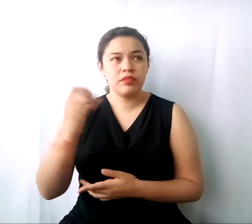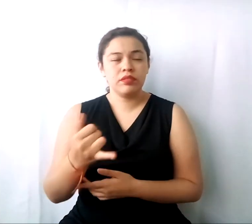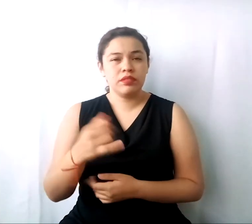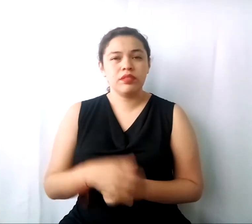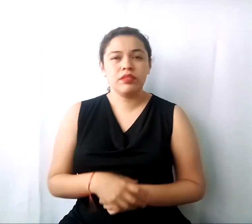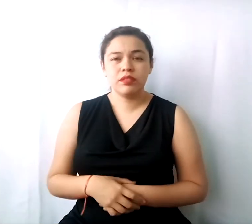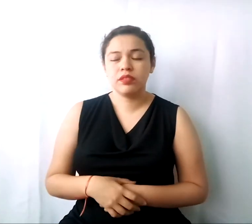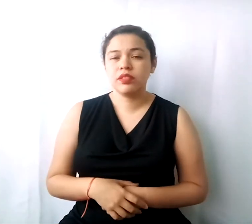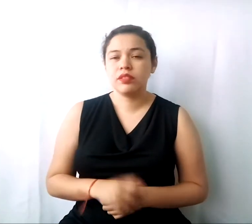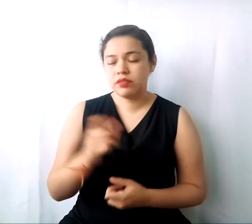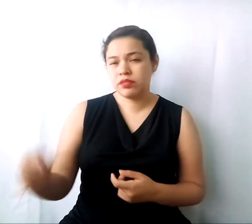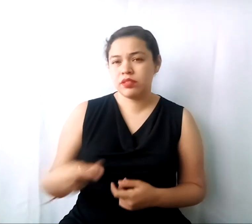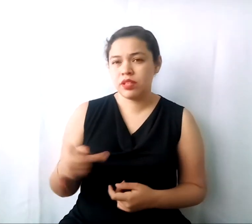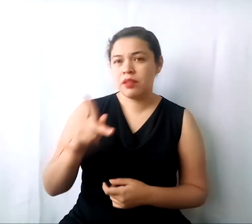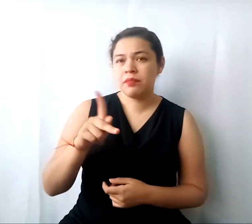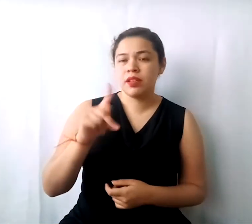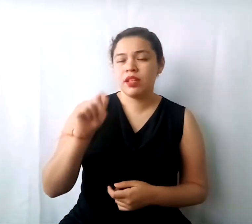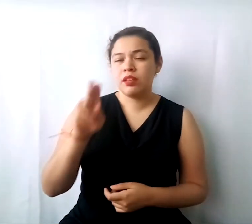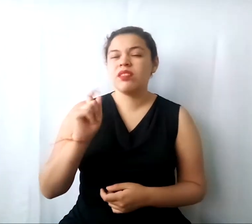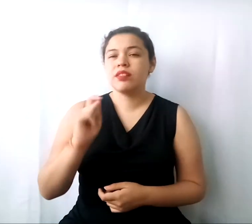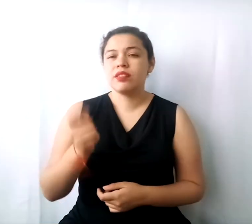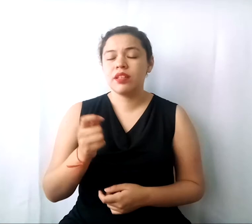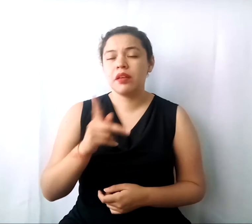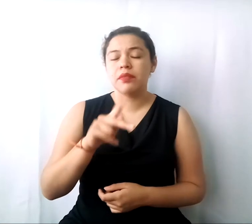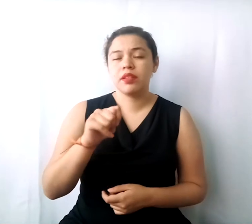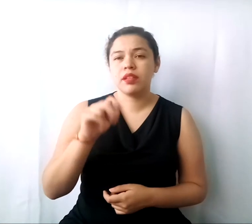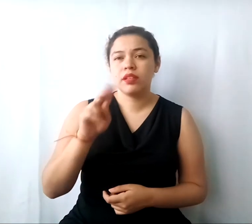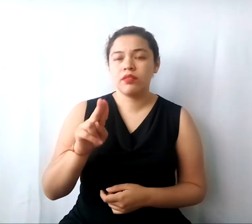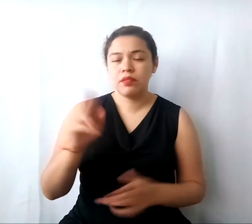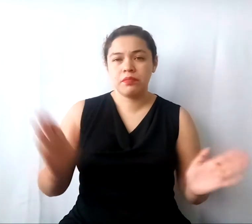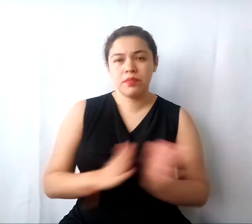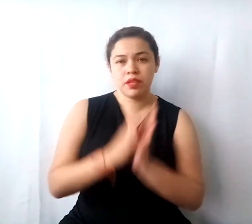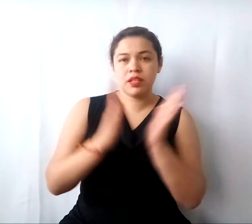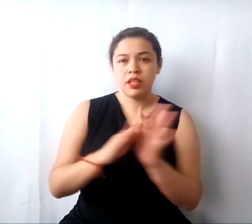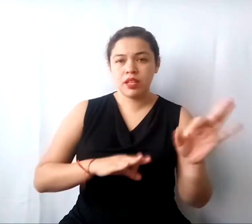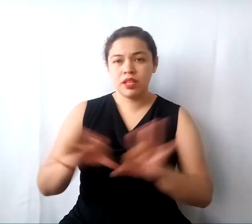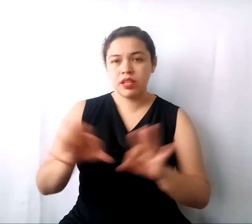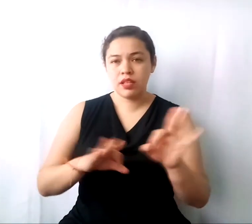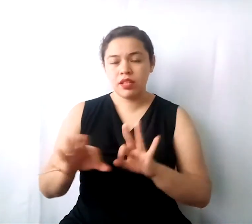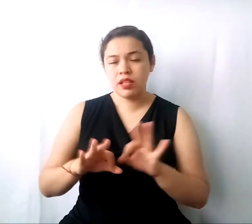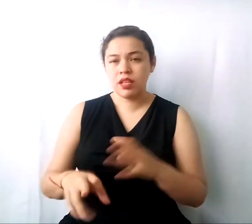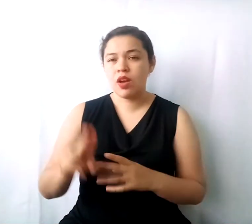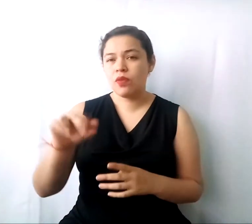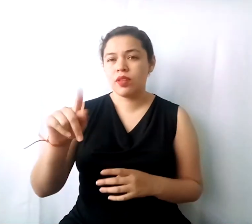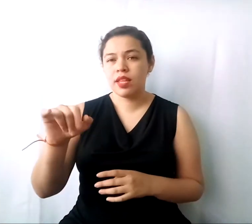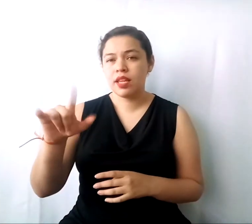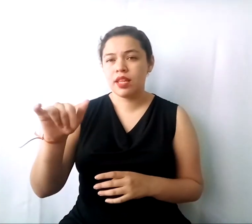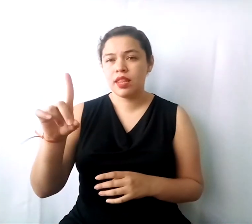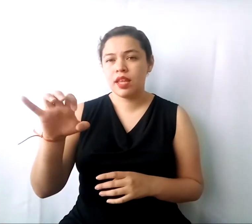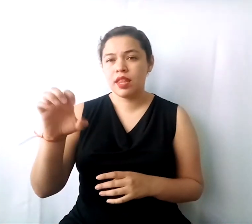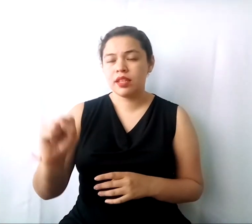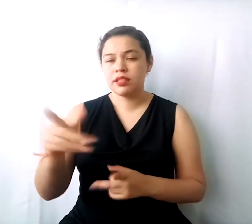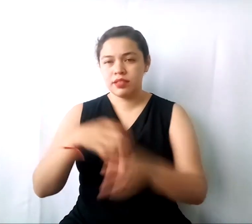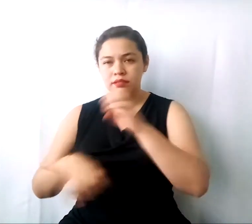nos pregunta también qué es PTU. Bueno, la PTU es la participación de los trabajadores en las utilidades de las empresas.